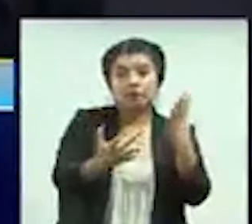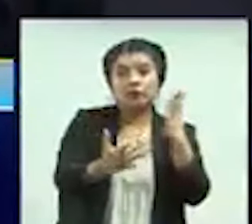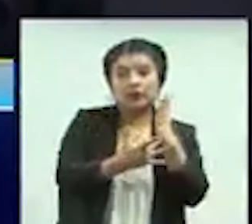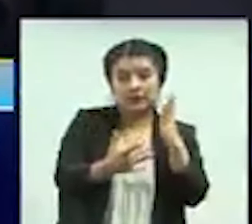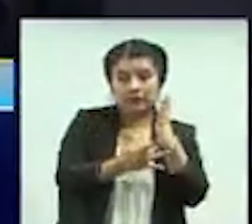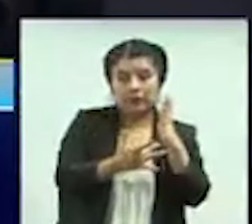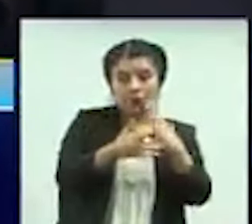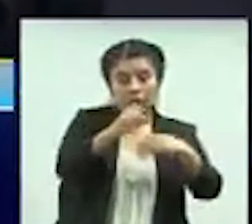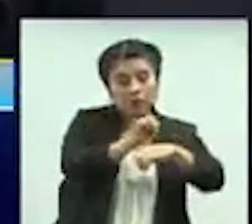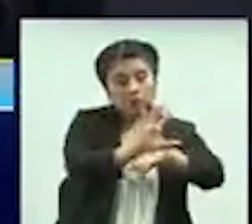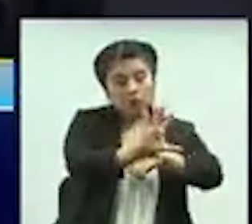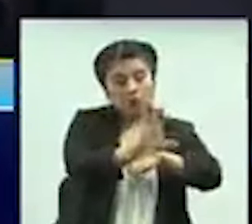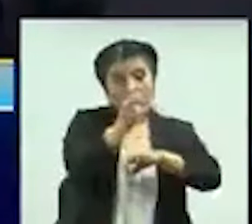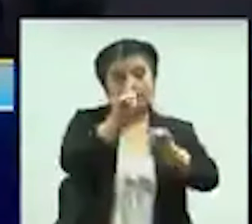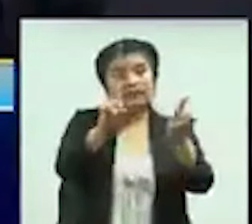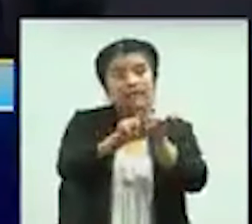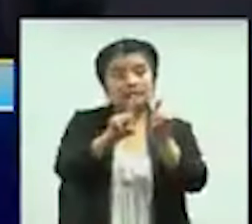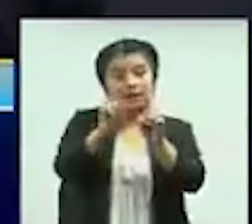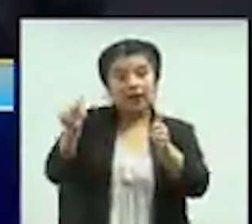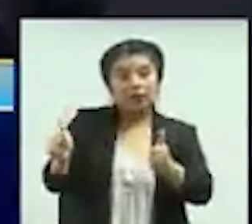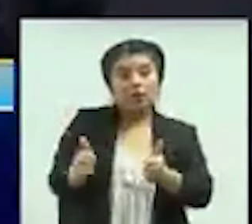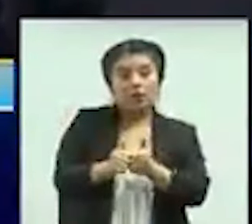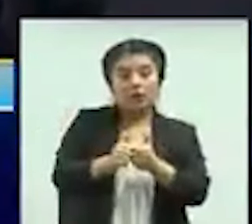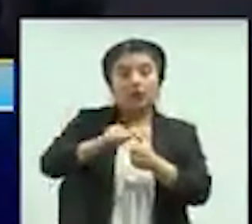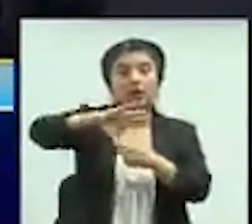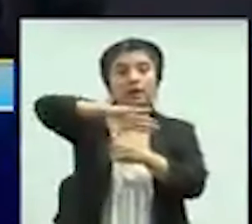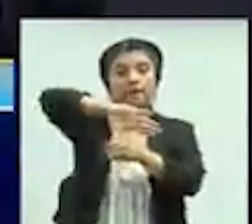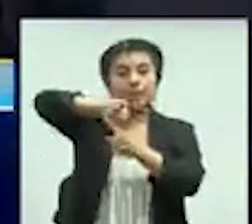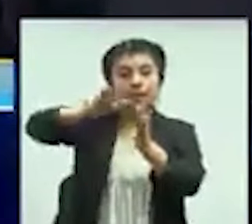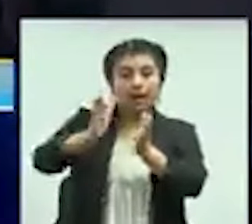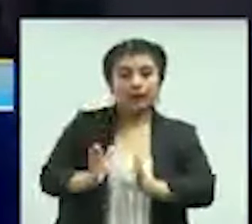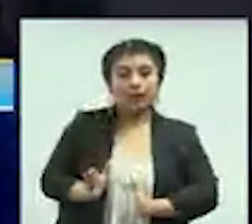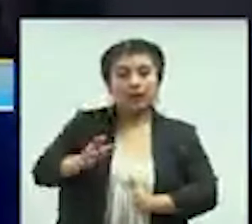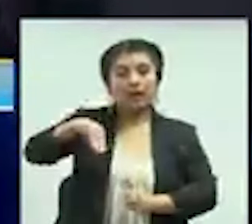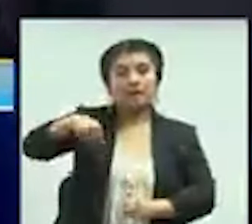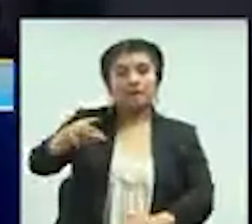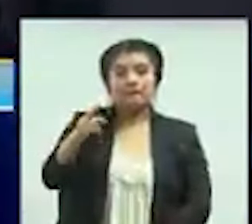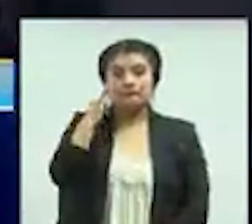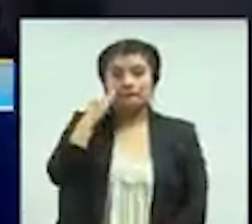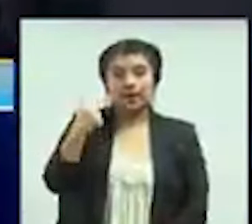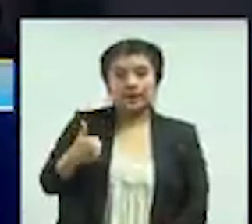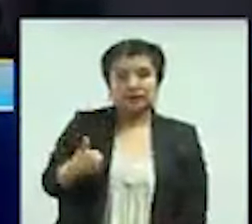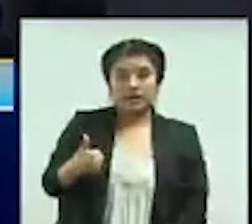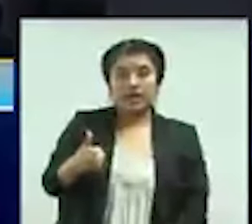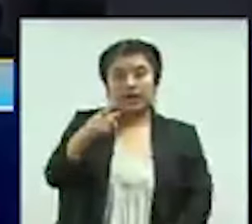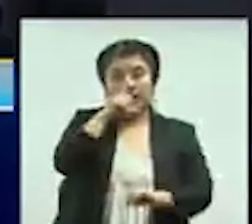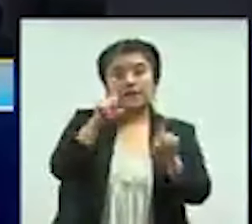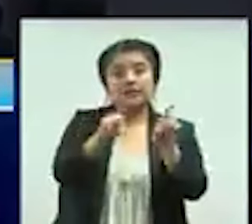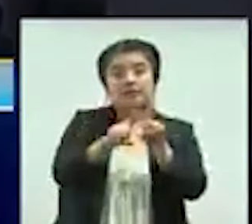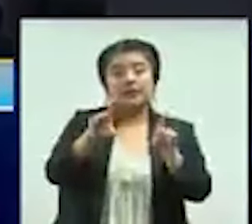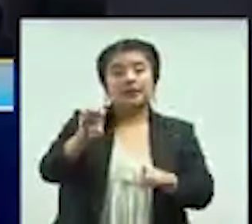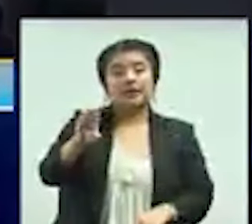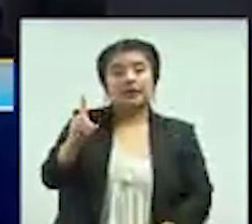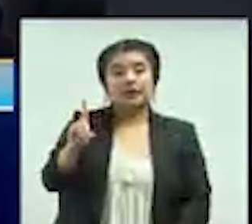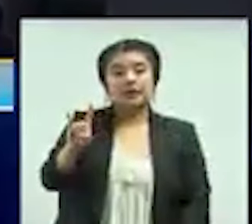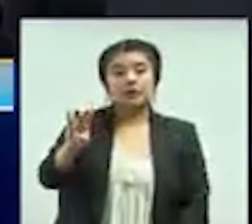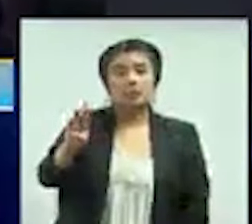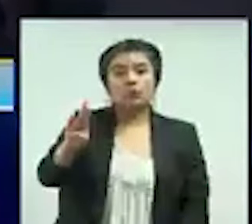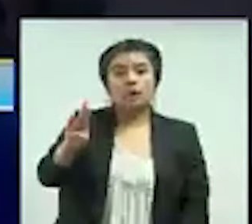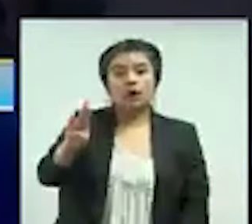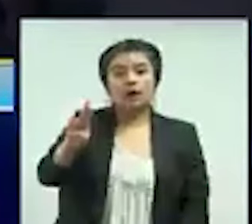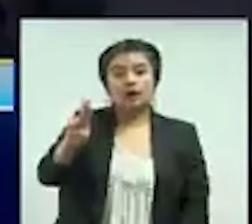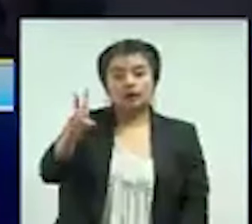para hacerse acompañar de la embajadora María Luisa Ramírez Coronado y del embajador Eduardo Antonio